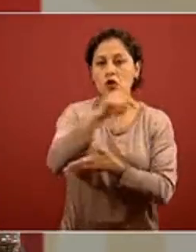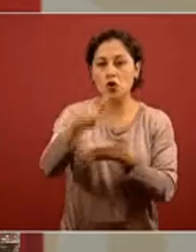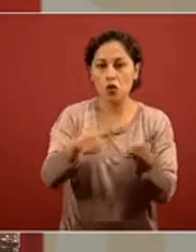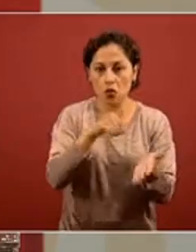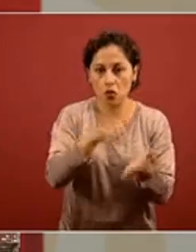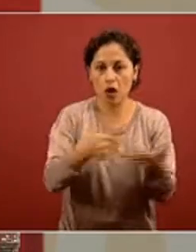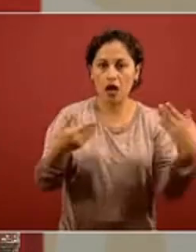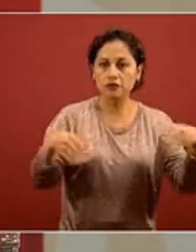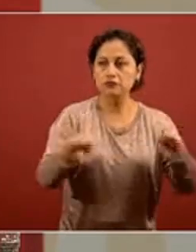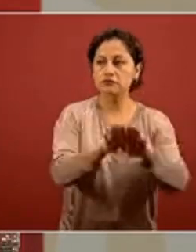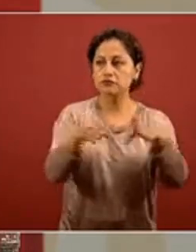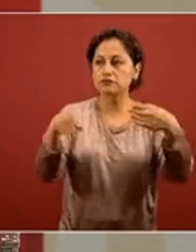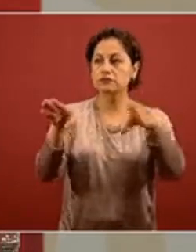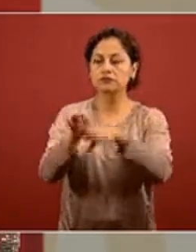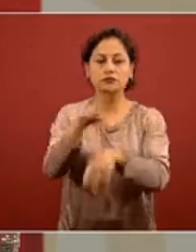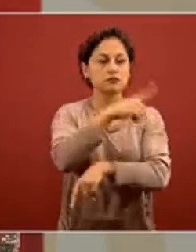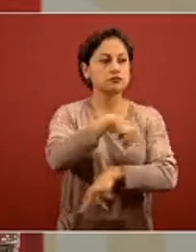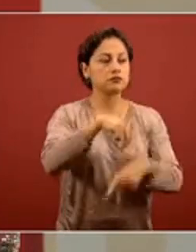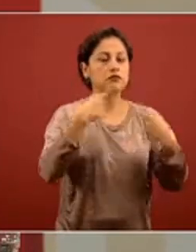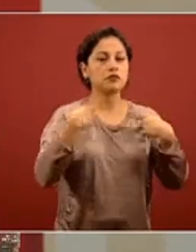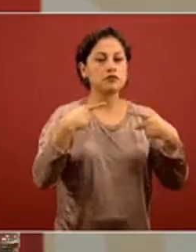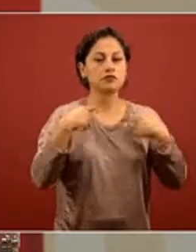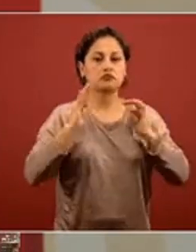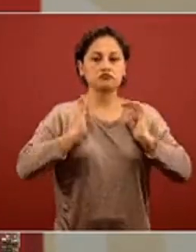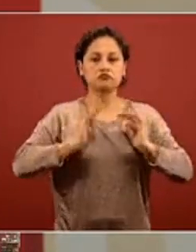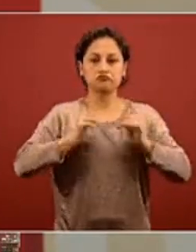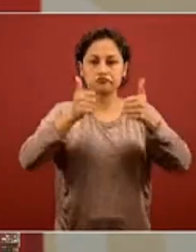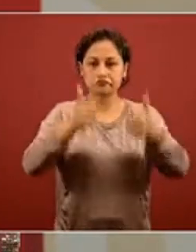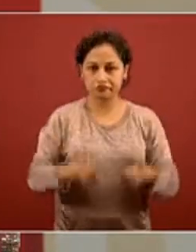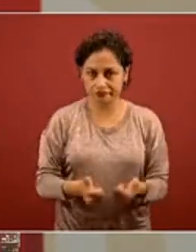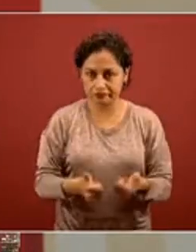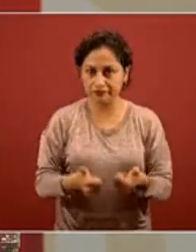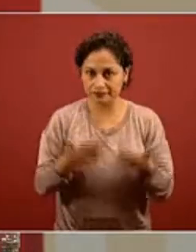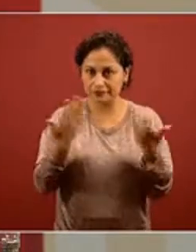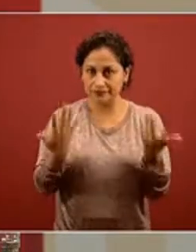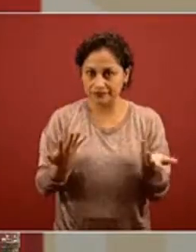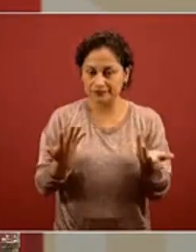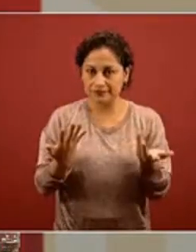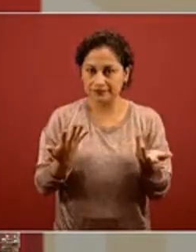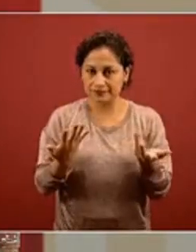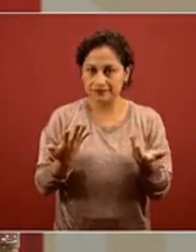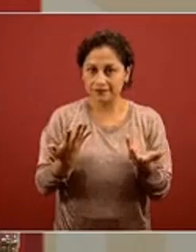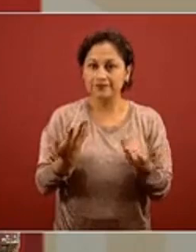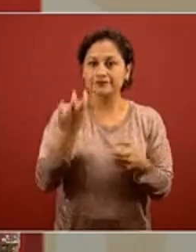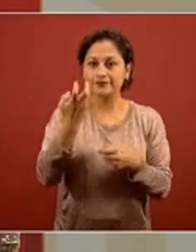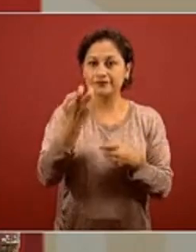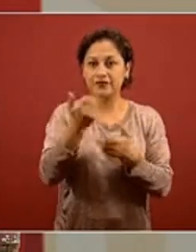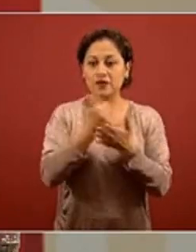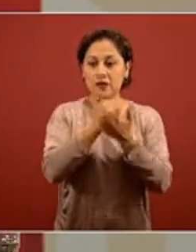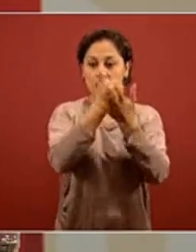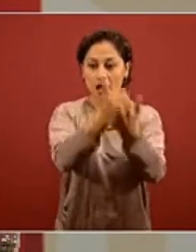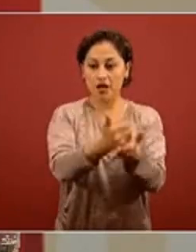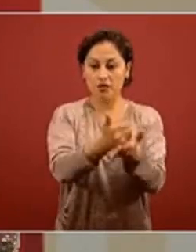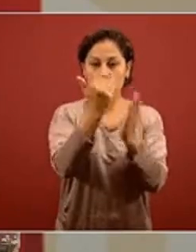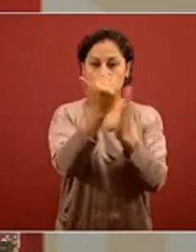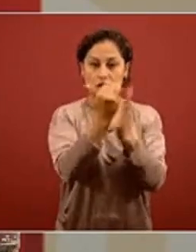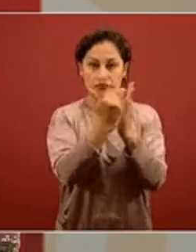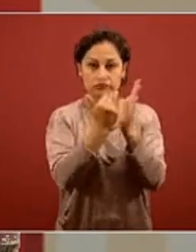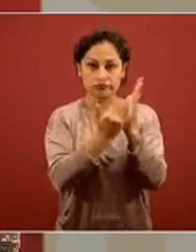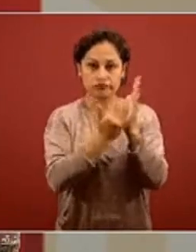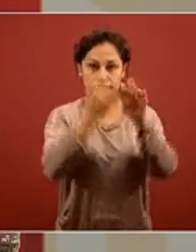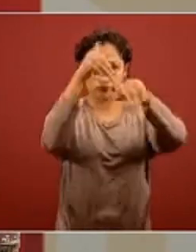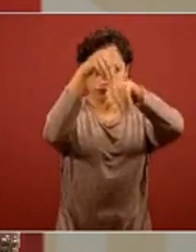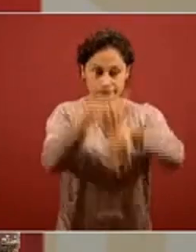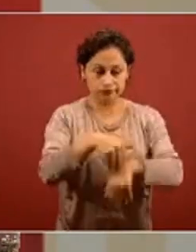desgaste operativo, pero además a empezar a tocar los límites de las libertades civiles, los